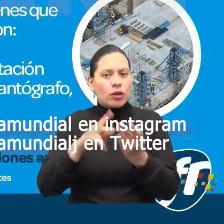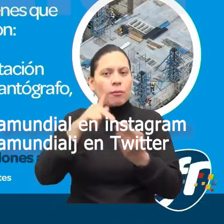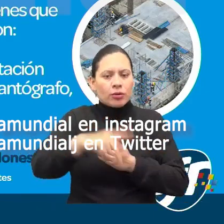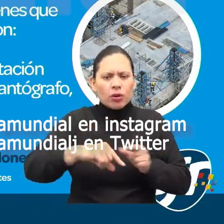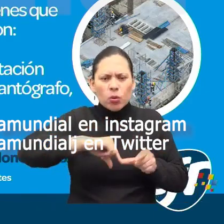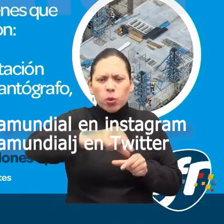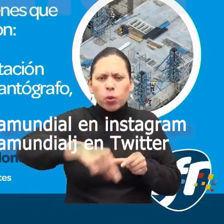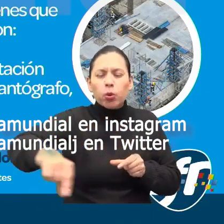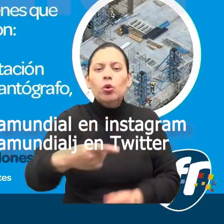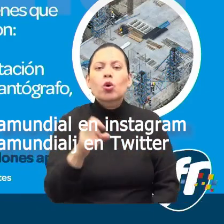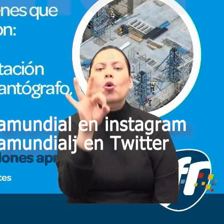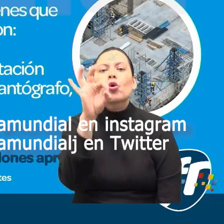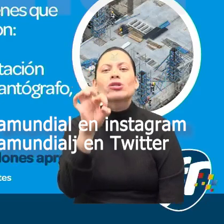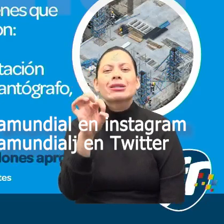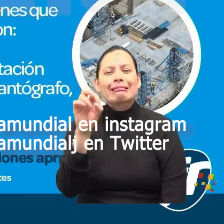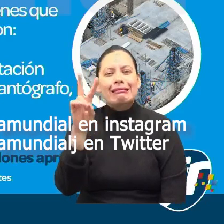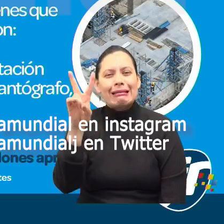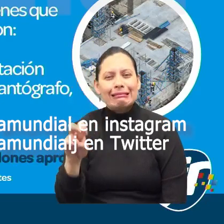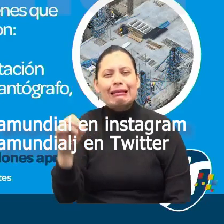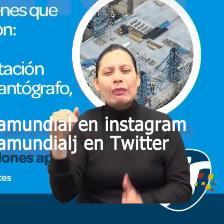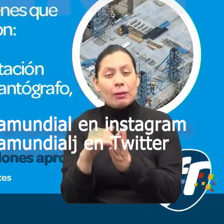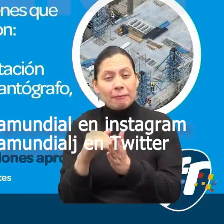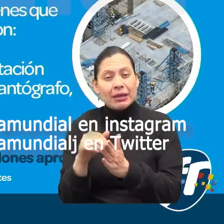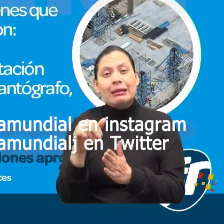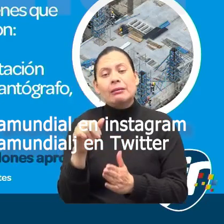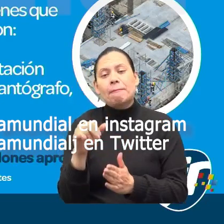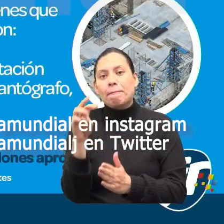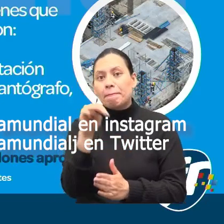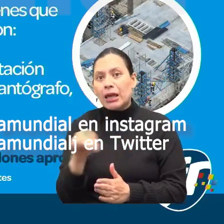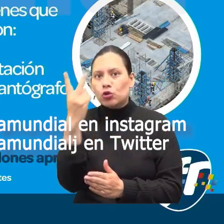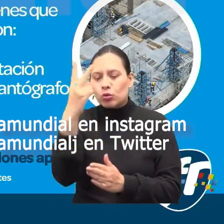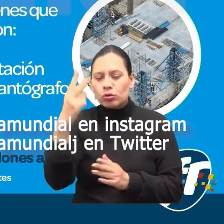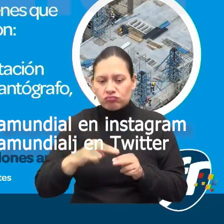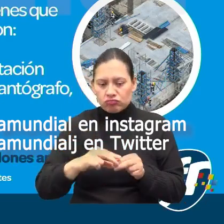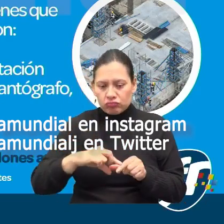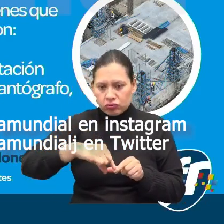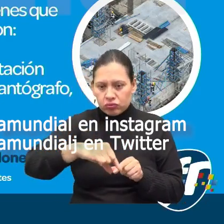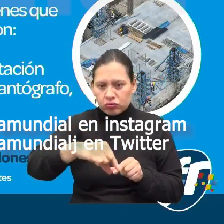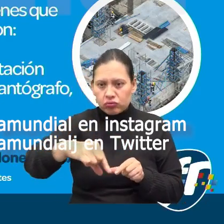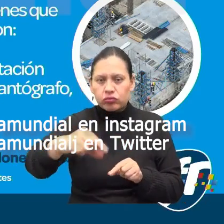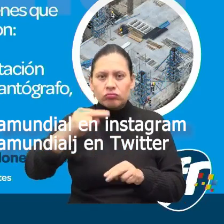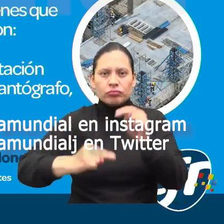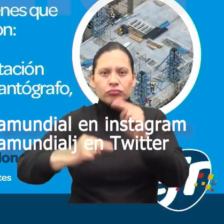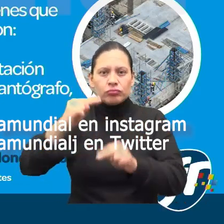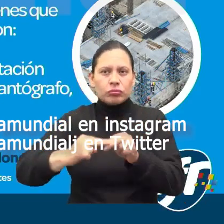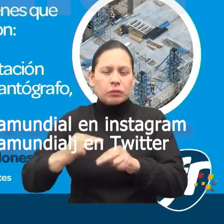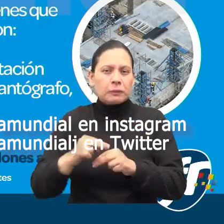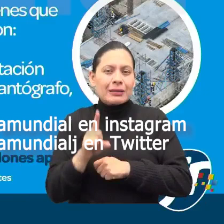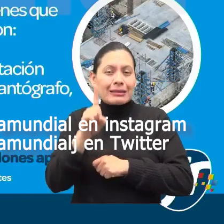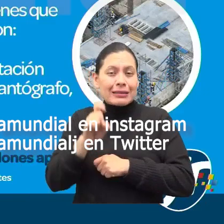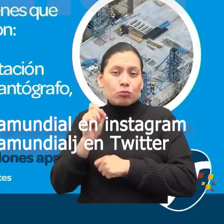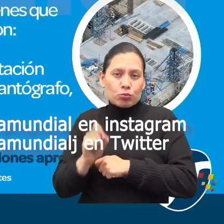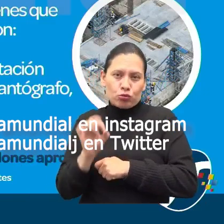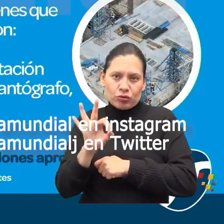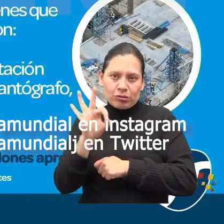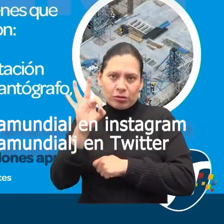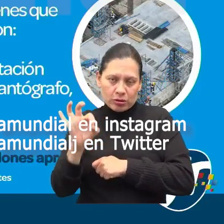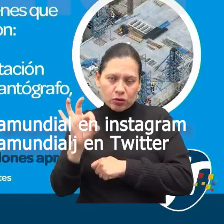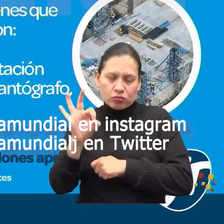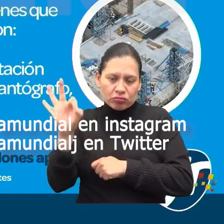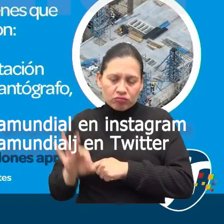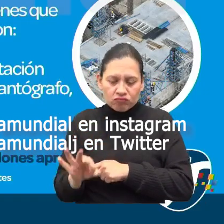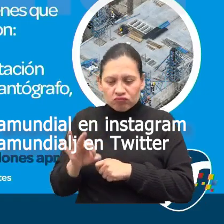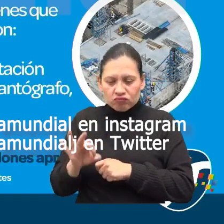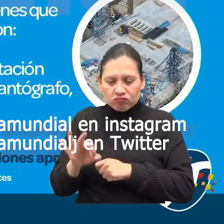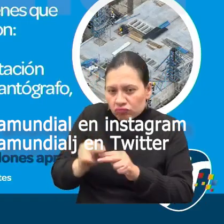cerca de 87.500 metros cuadrados de obra. Hoy ya llevamos un avance de ejecución de obra del 6.38%,